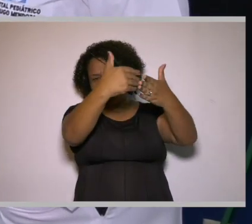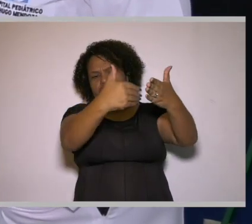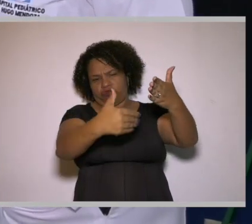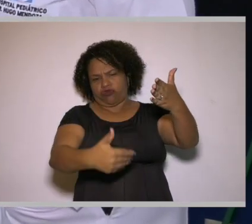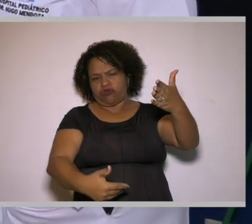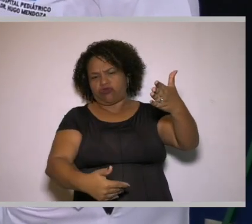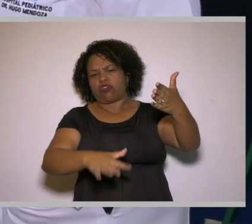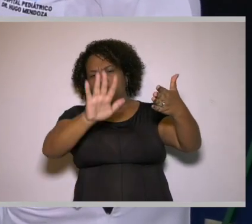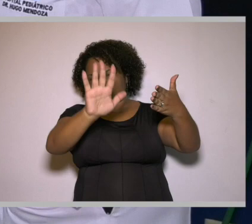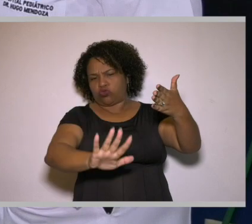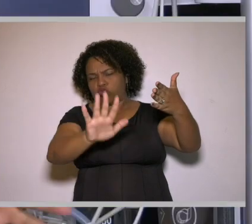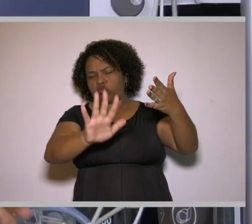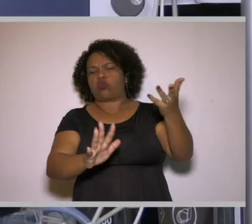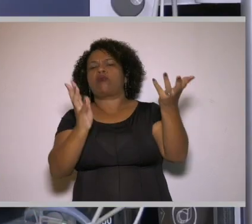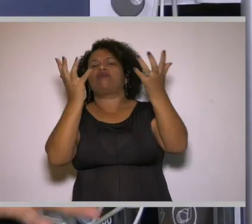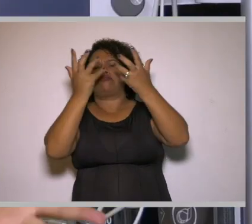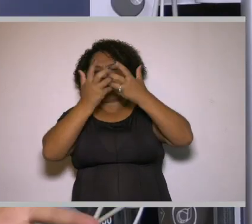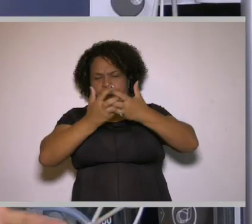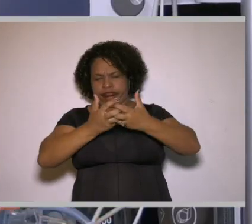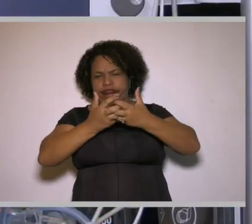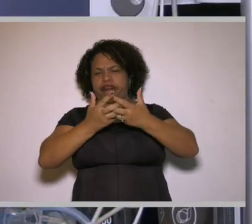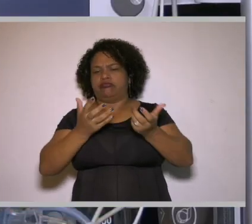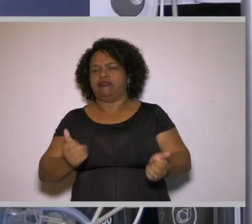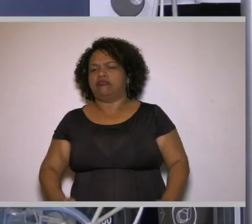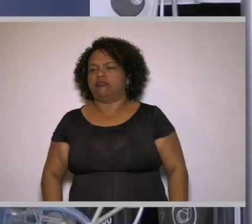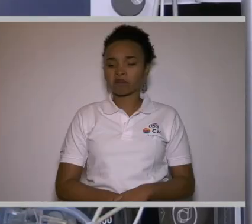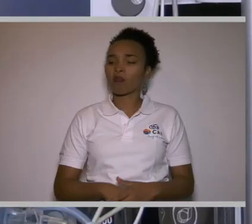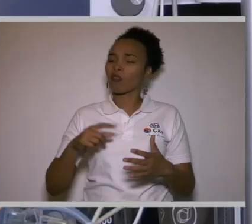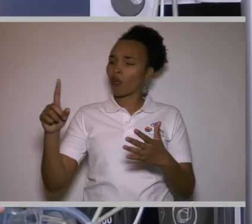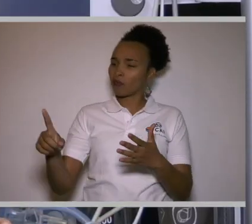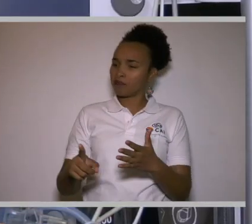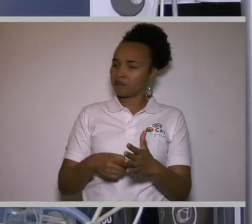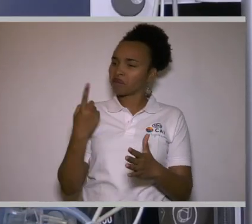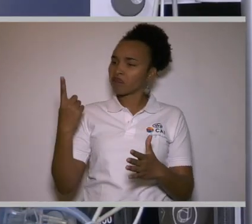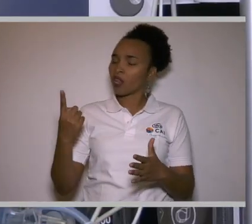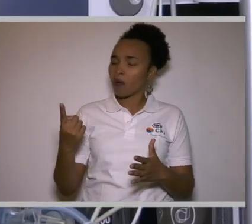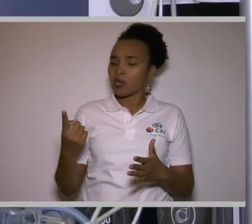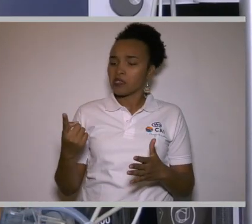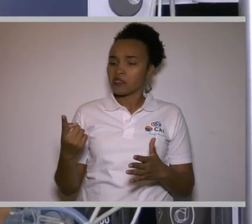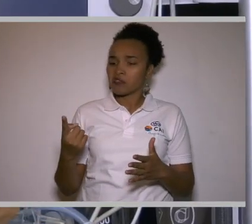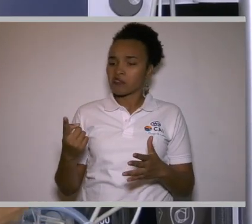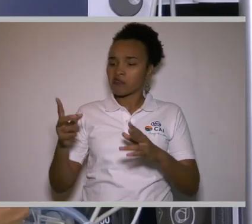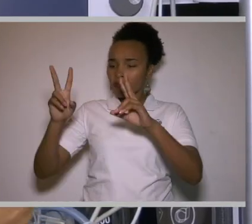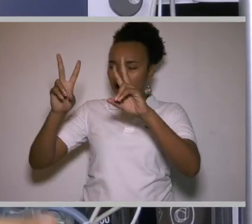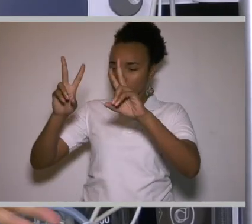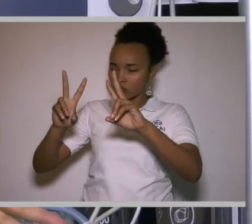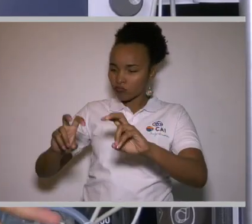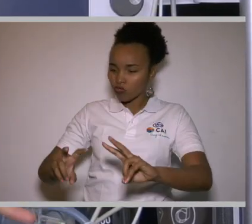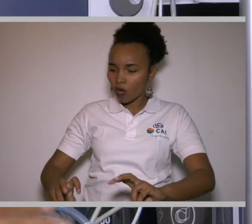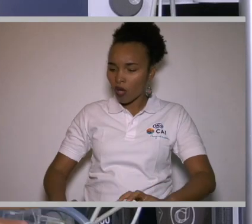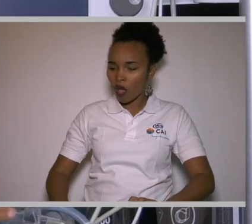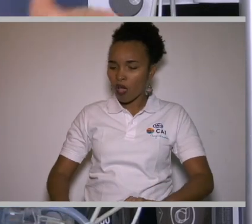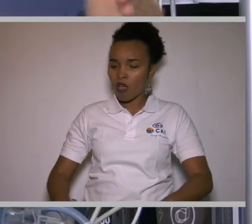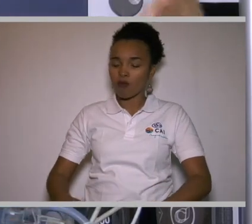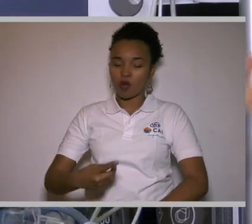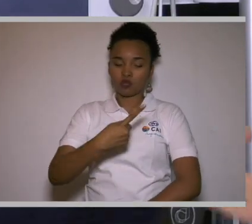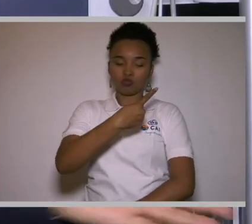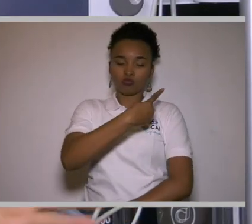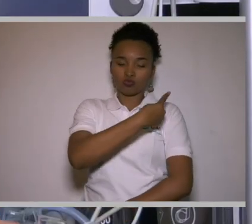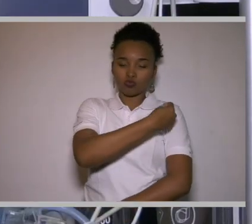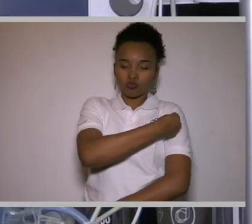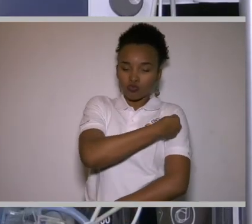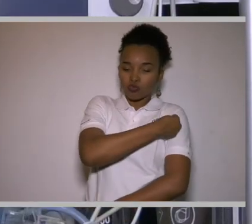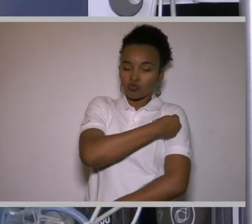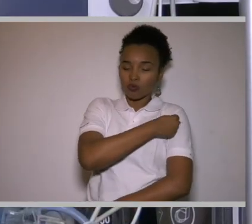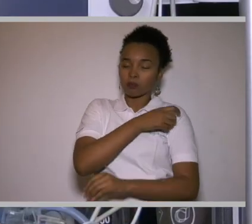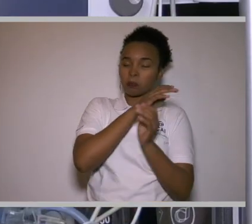evaluación preanestésica pues se suspende el procedimiento anestésico porque el niño tiene gripe o porque